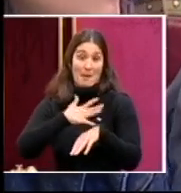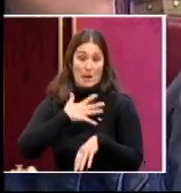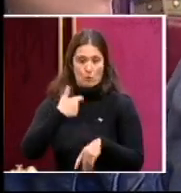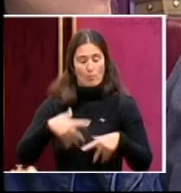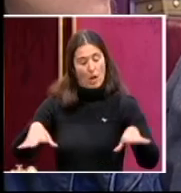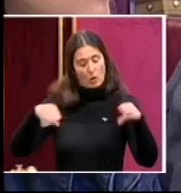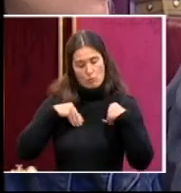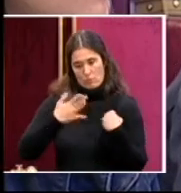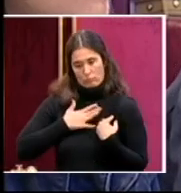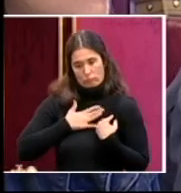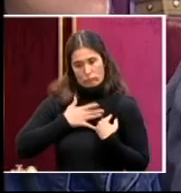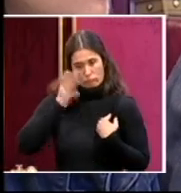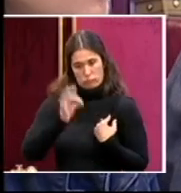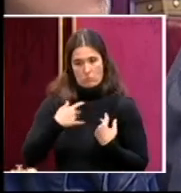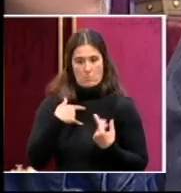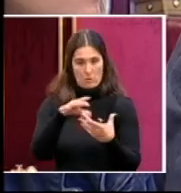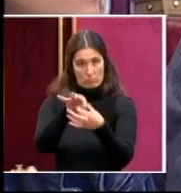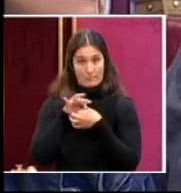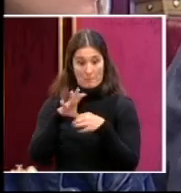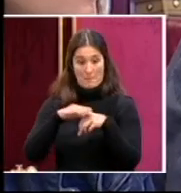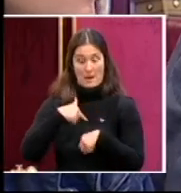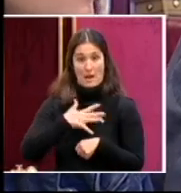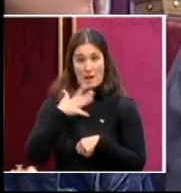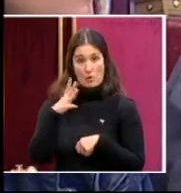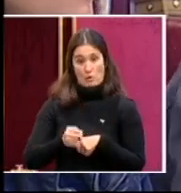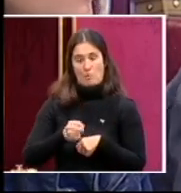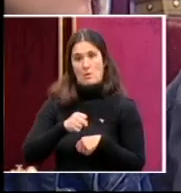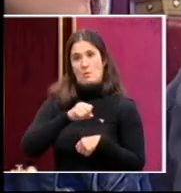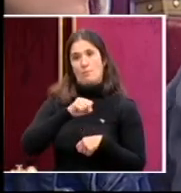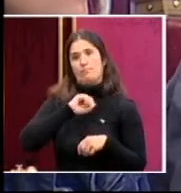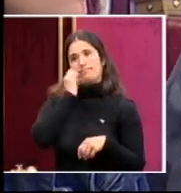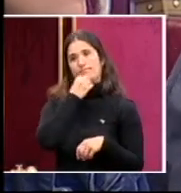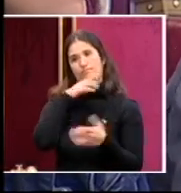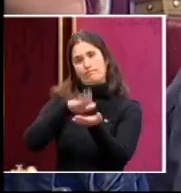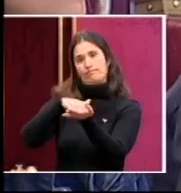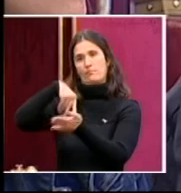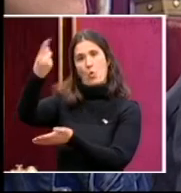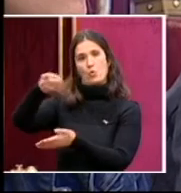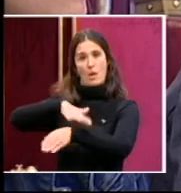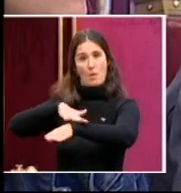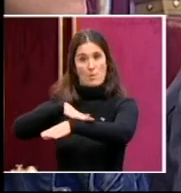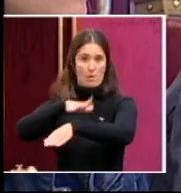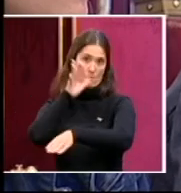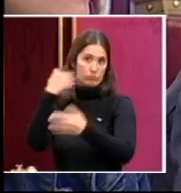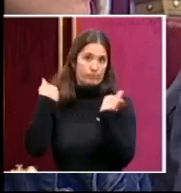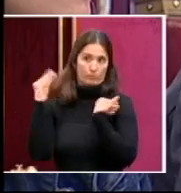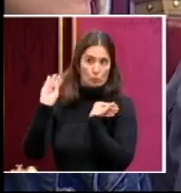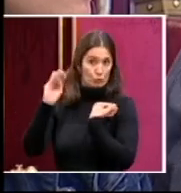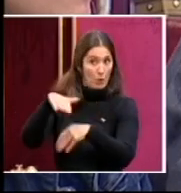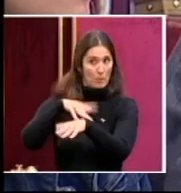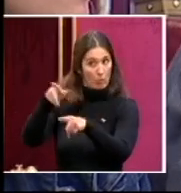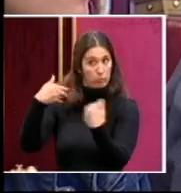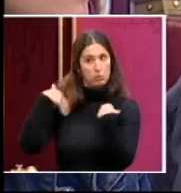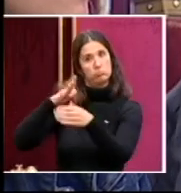asuma lo que realmente le corresponde, para que el ayuntamiento reclame a otras administraciones lo que le corresponda a otras